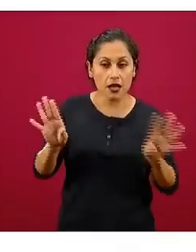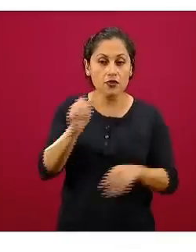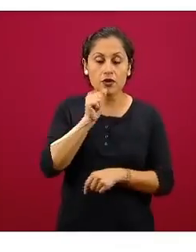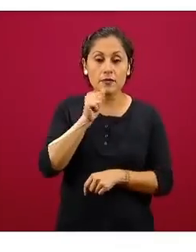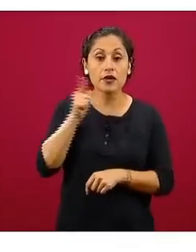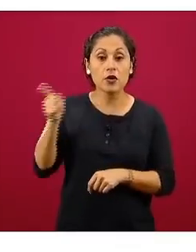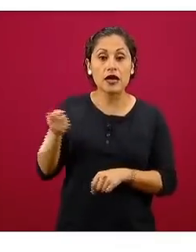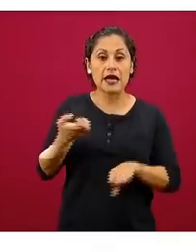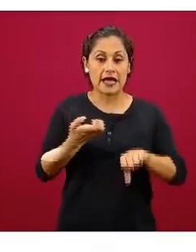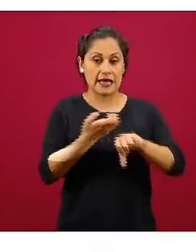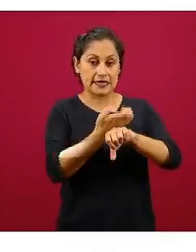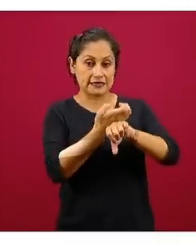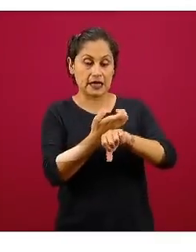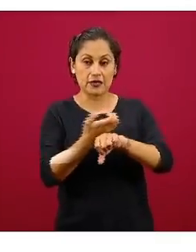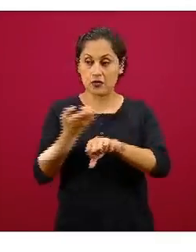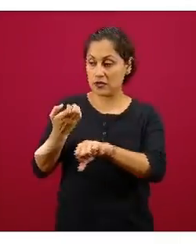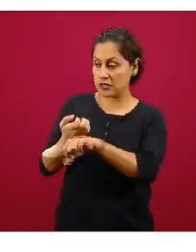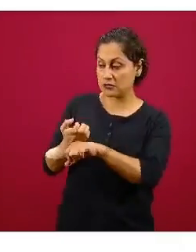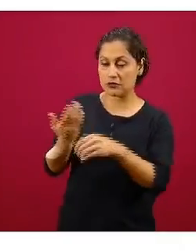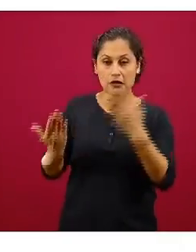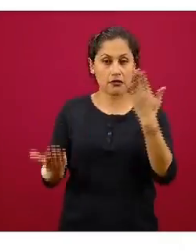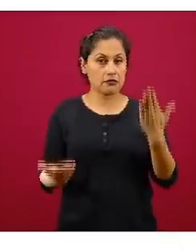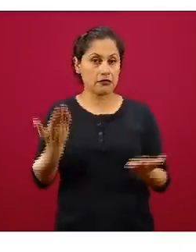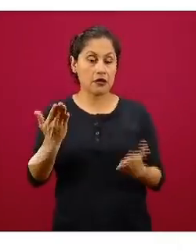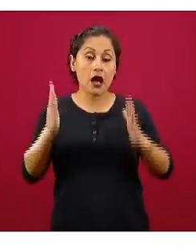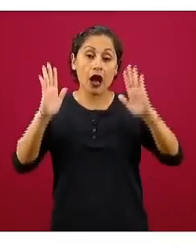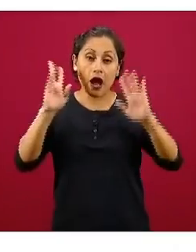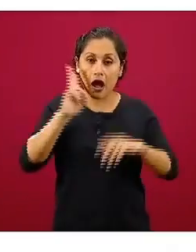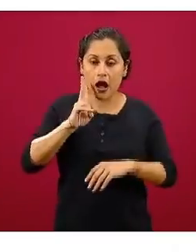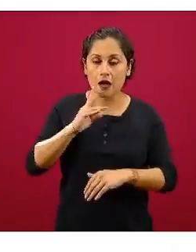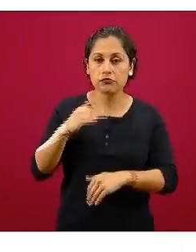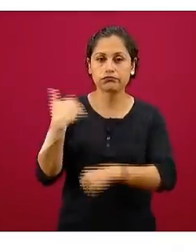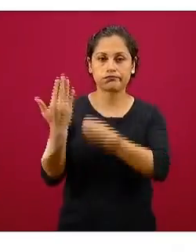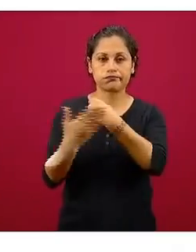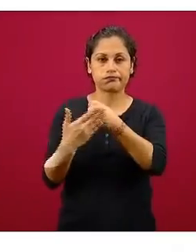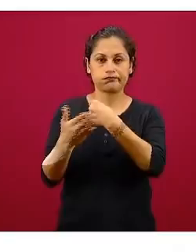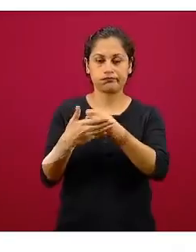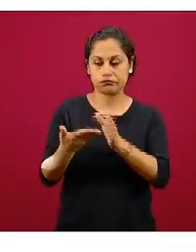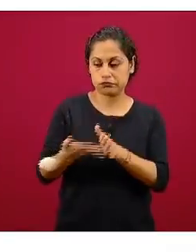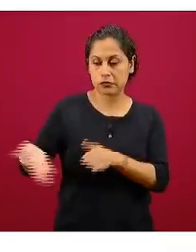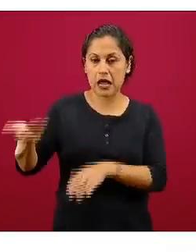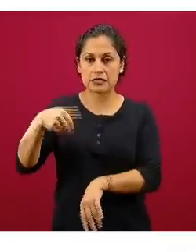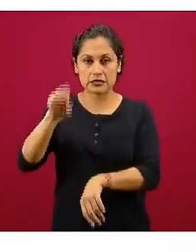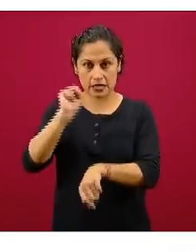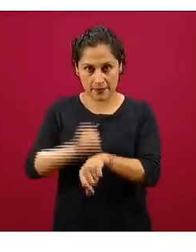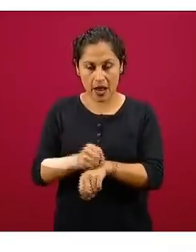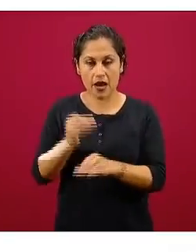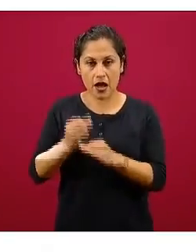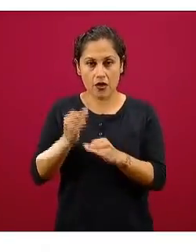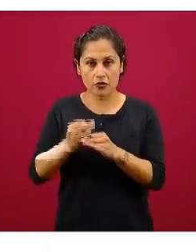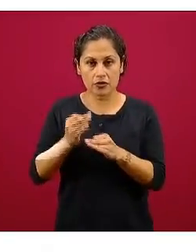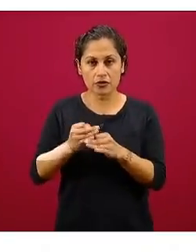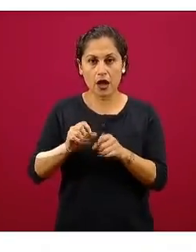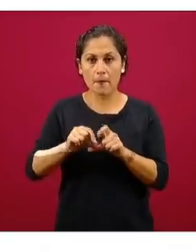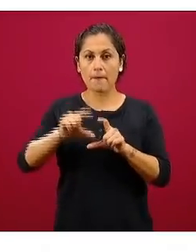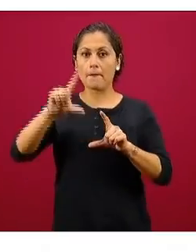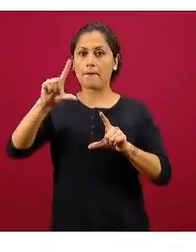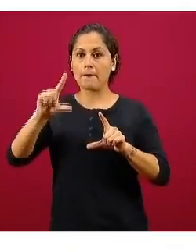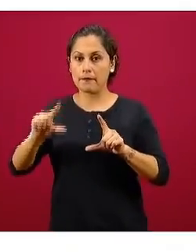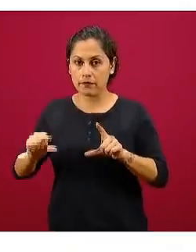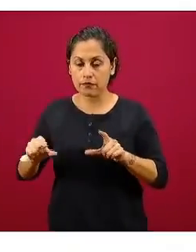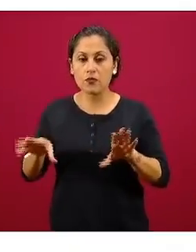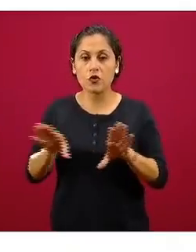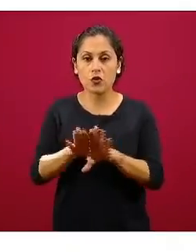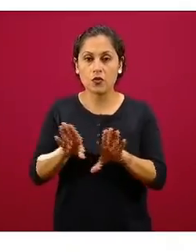estado, este es otro estado. Vamos a ver cómo configura para esta semana que está en curso. Había llegado